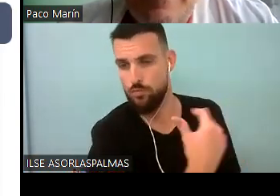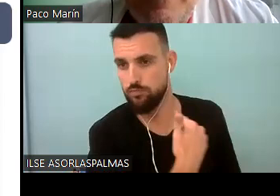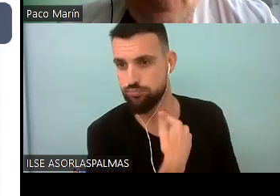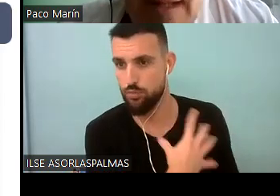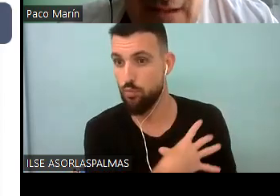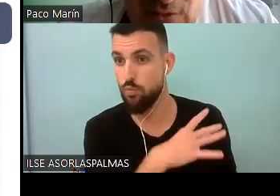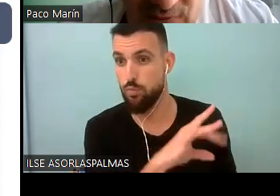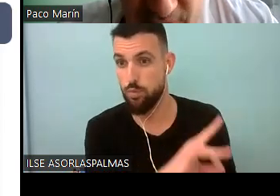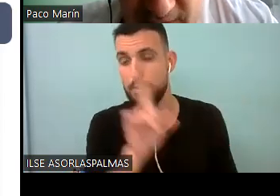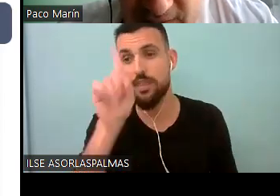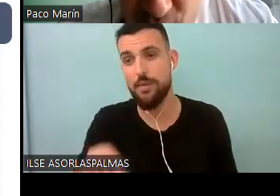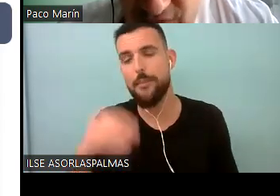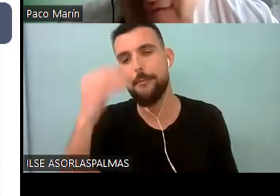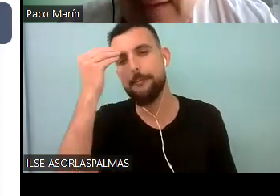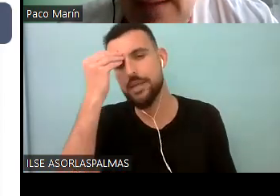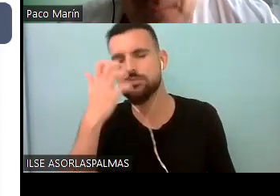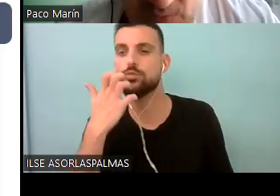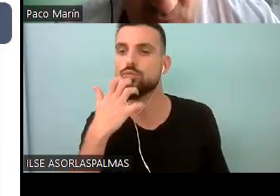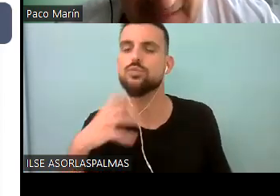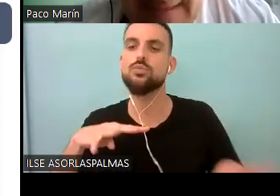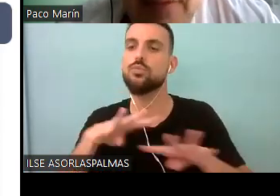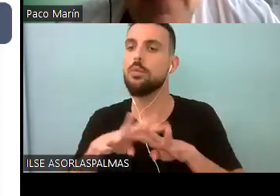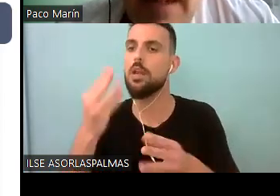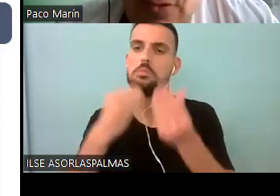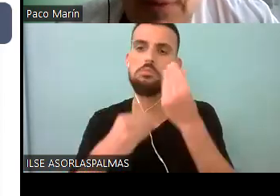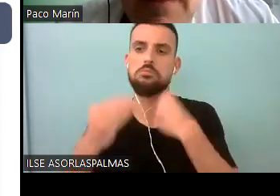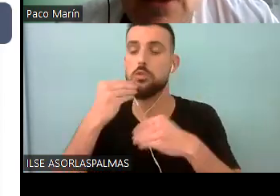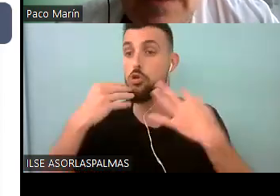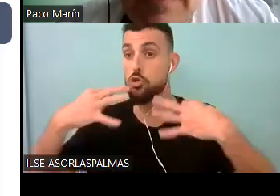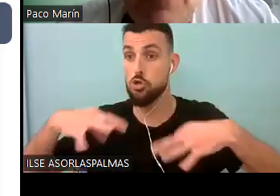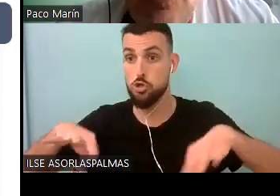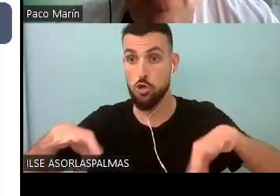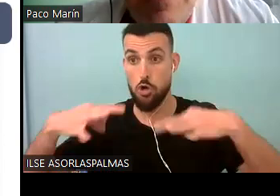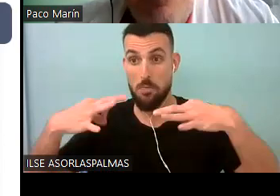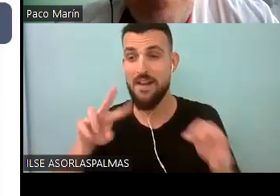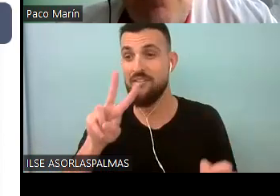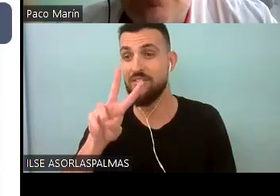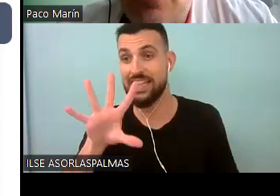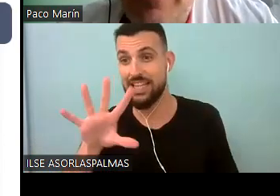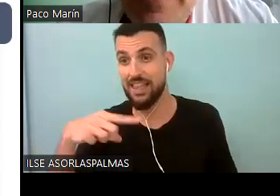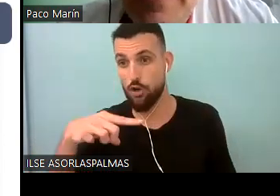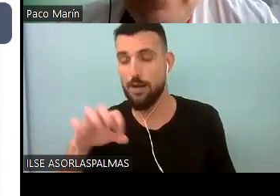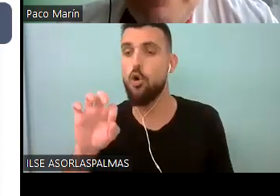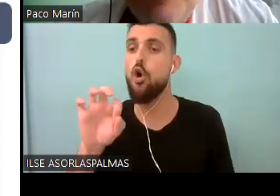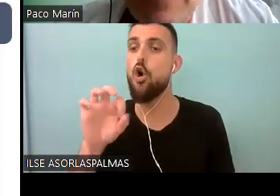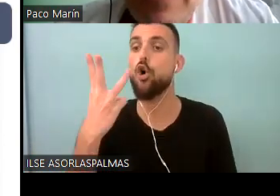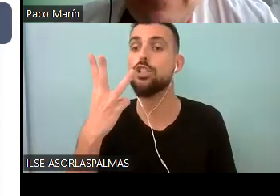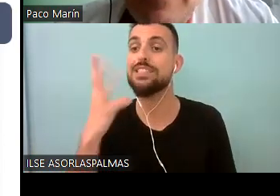que con una dosis correcta de fibra, los 25-30 gramos que comentamos en algún otro